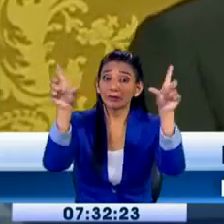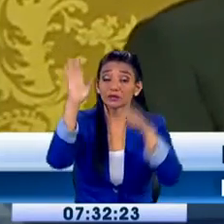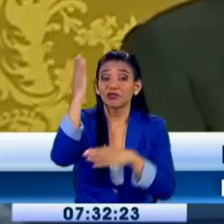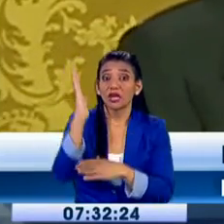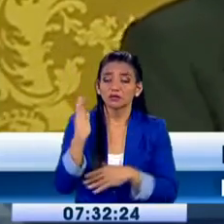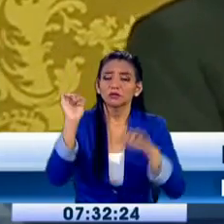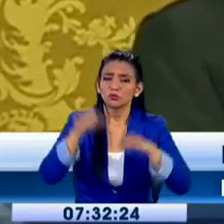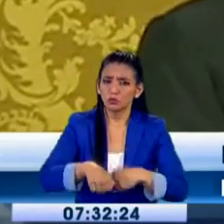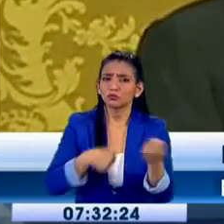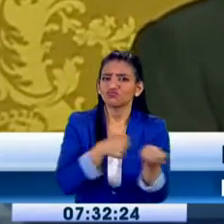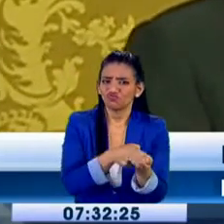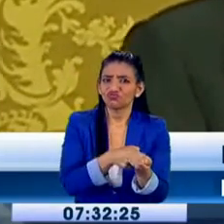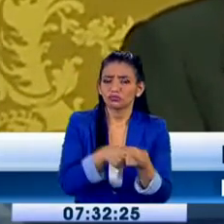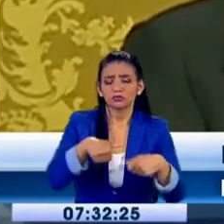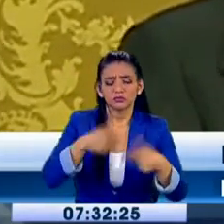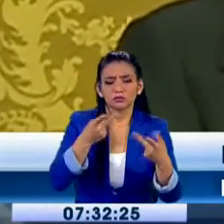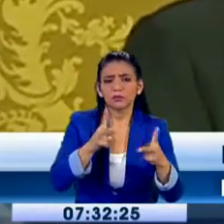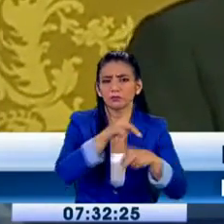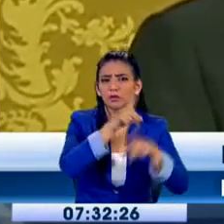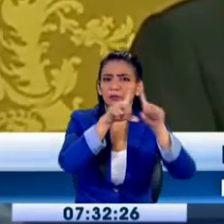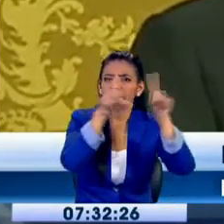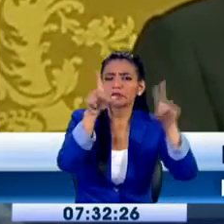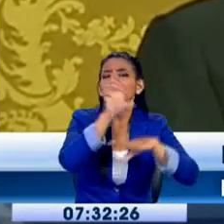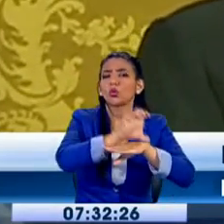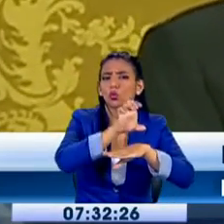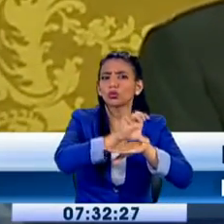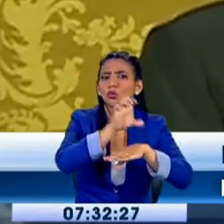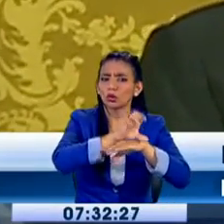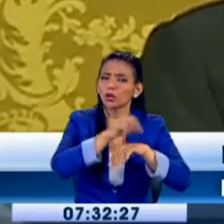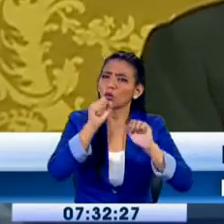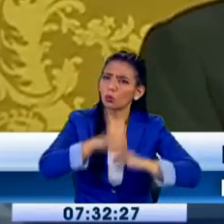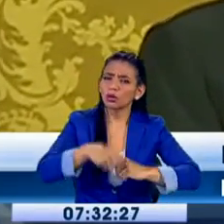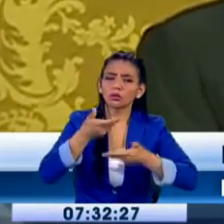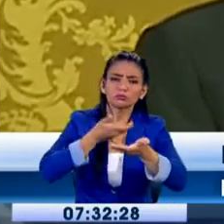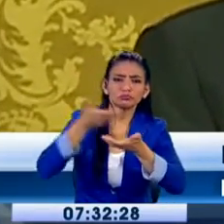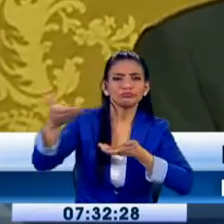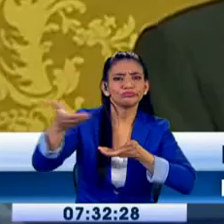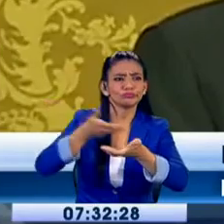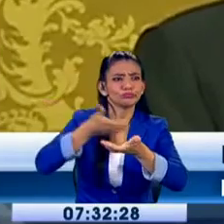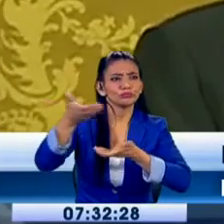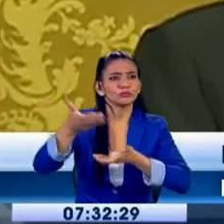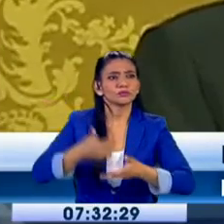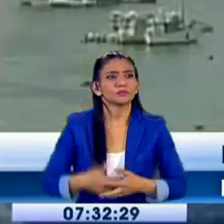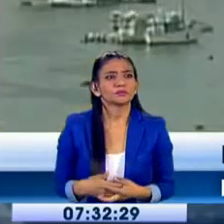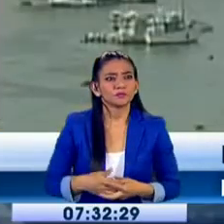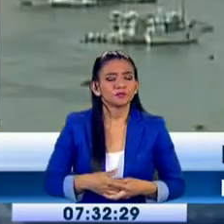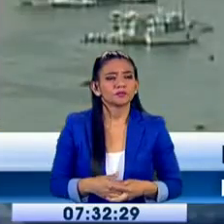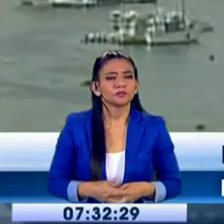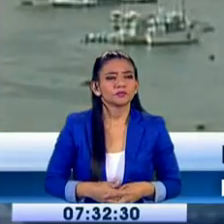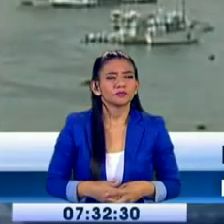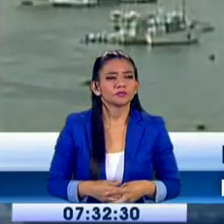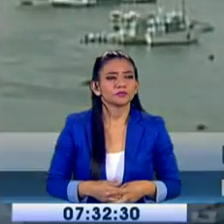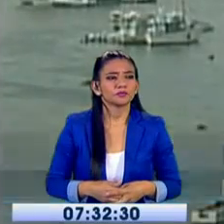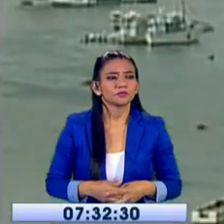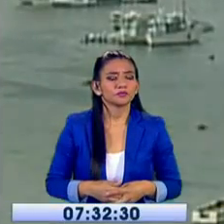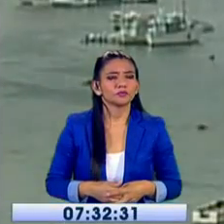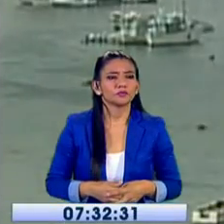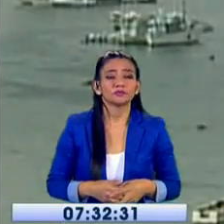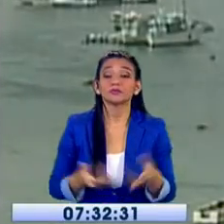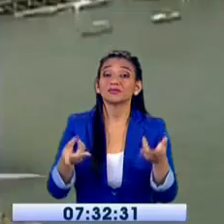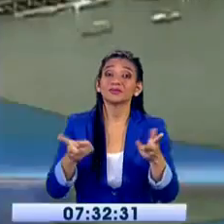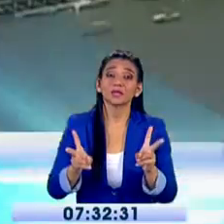y empresas ecuatorianas quieran hacer en nuestros respectivos países. Además, como